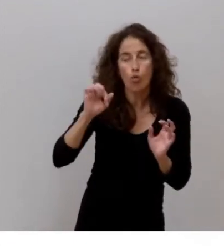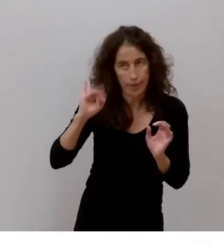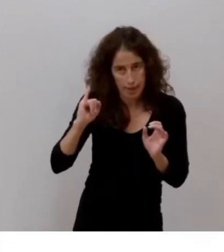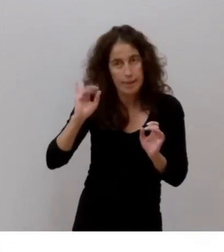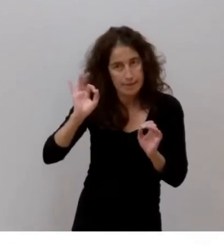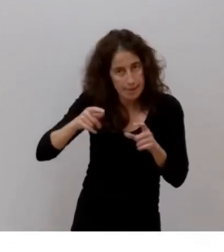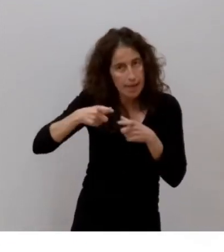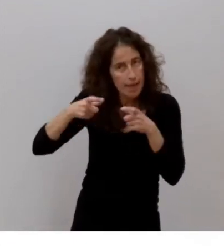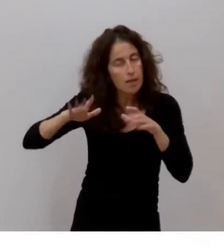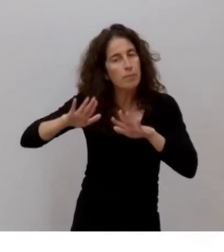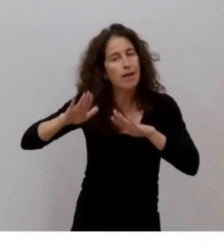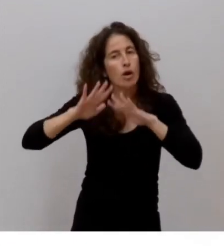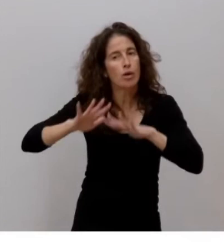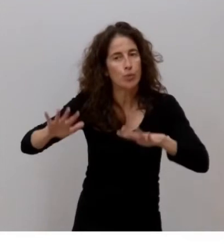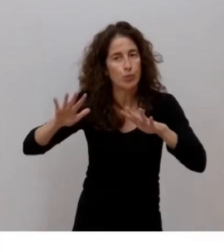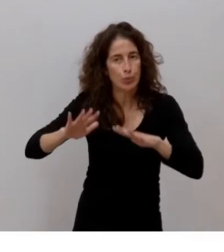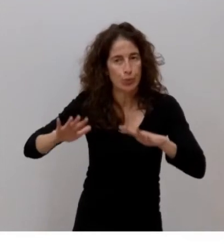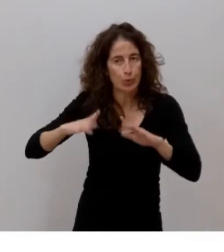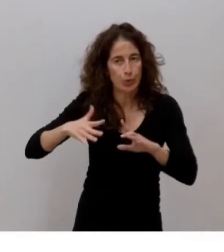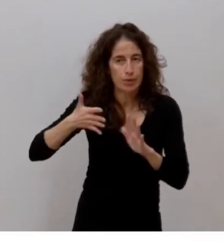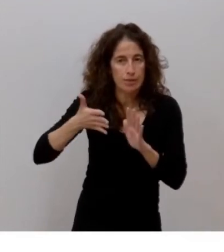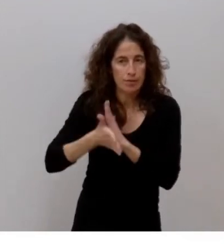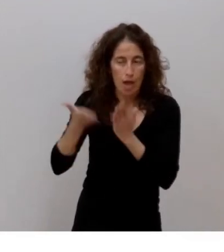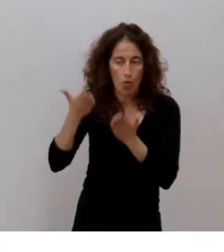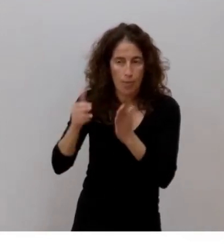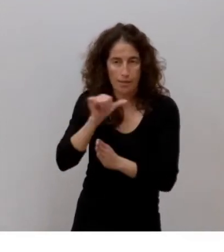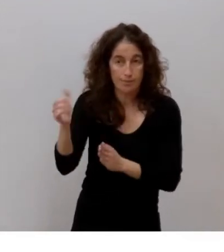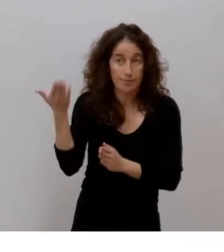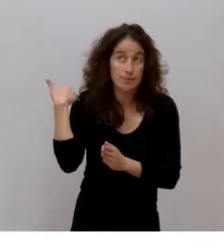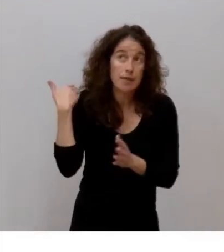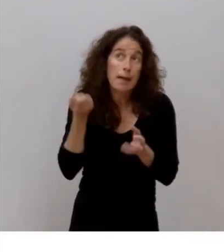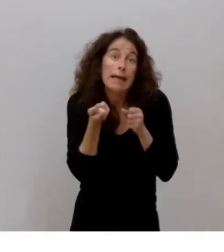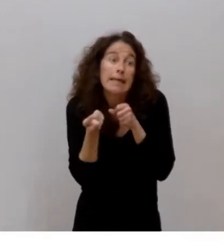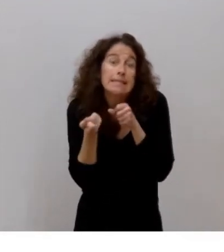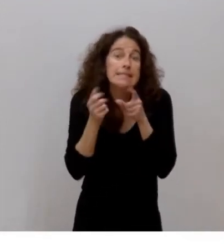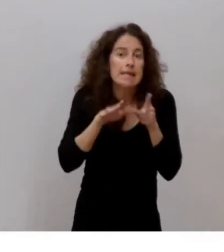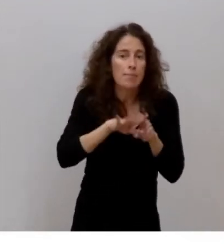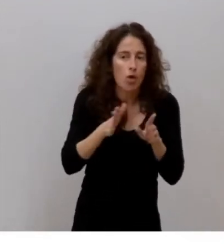en unos niveles más bajos nos indicarían esa desaceleración